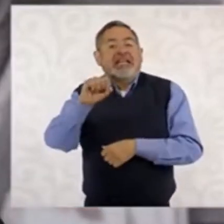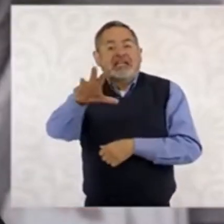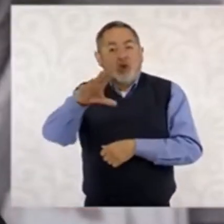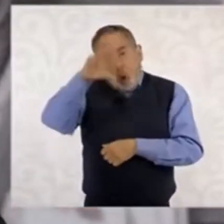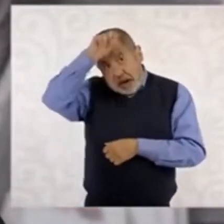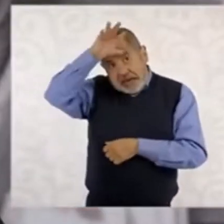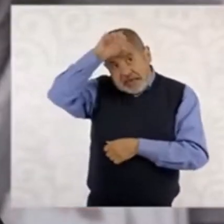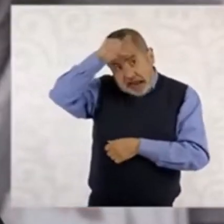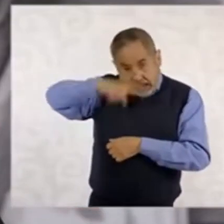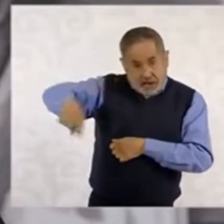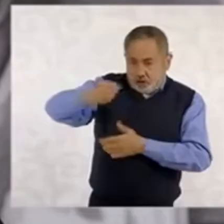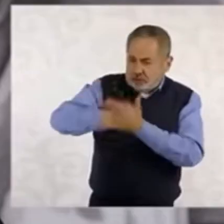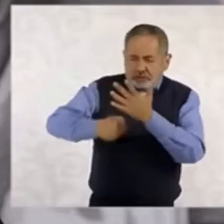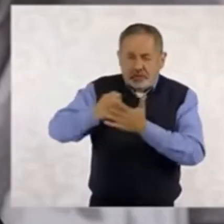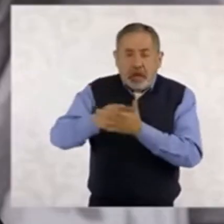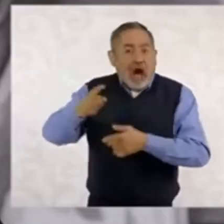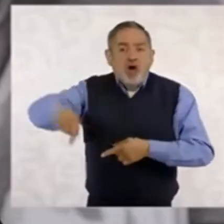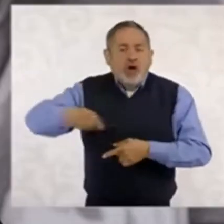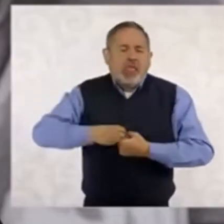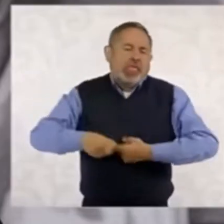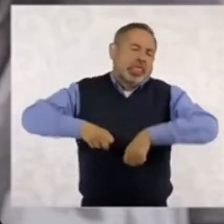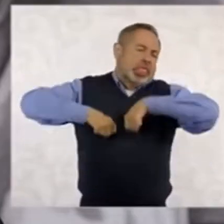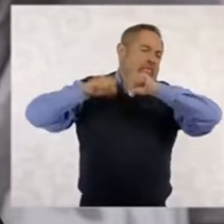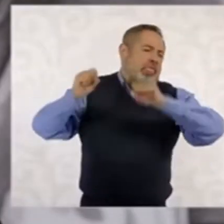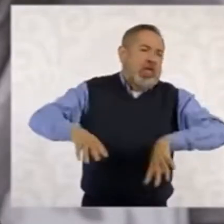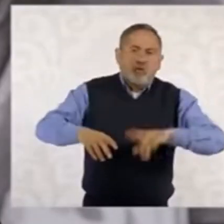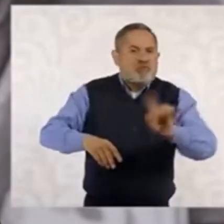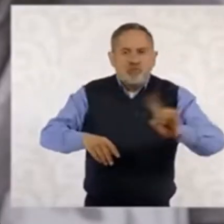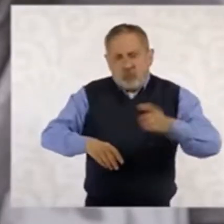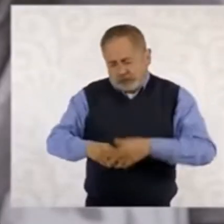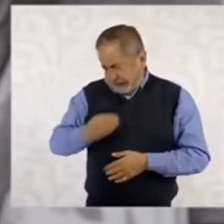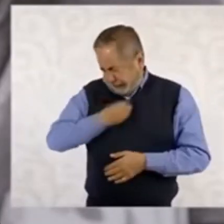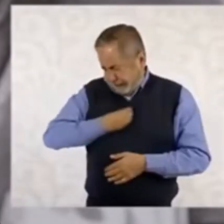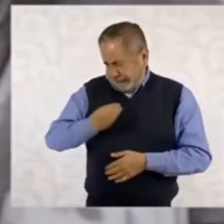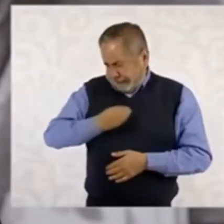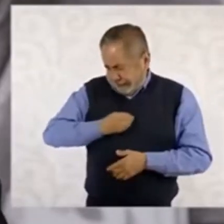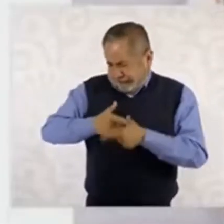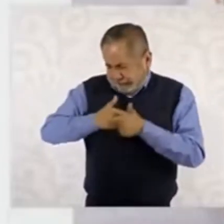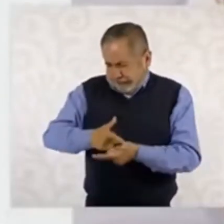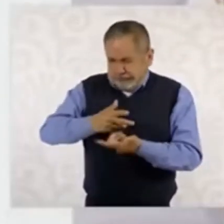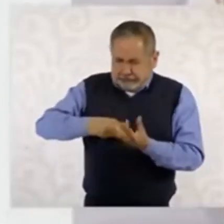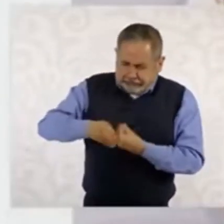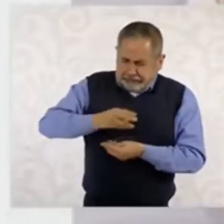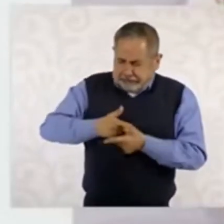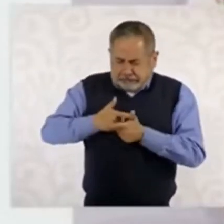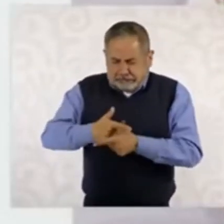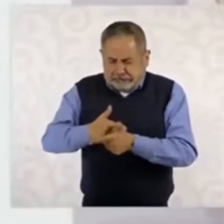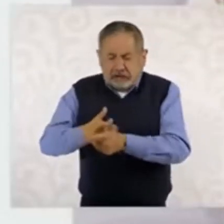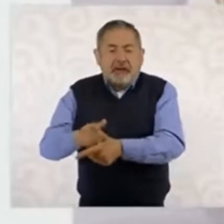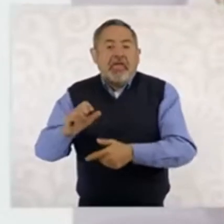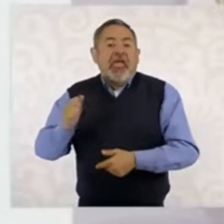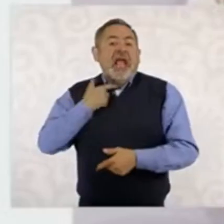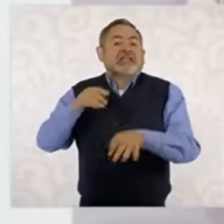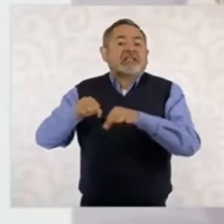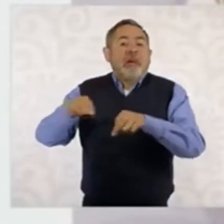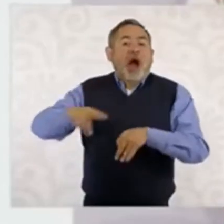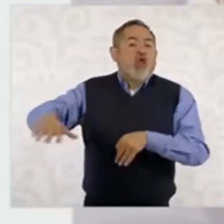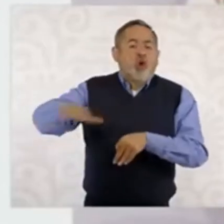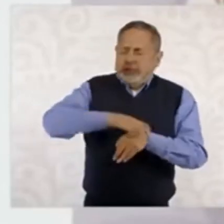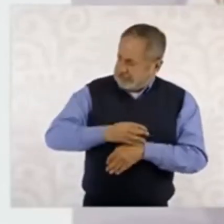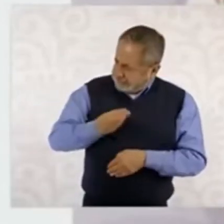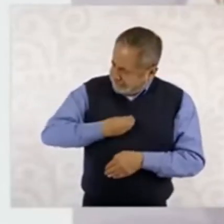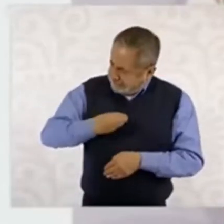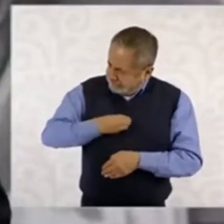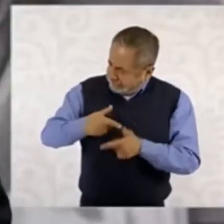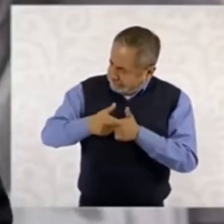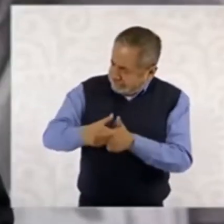que no desistieron frente a todo tipo de adversidades, a los ex trabajadores y sus familias, a